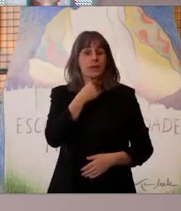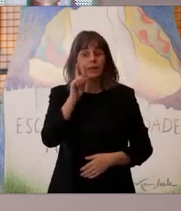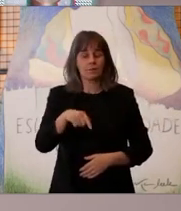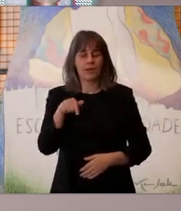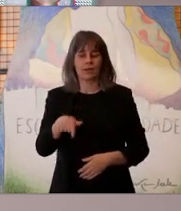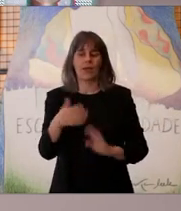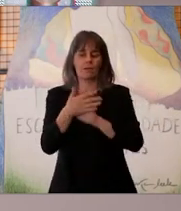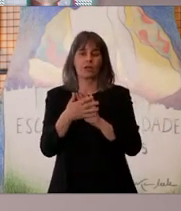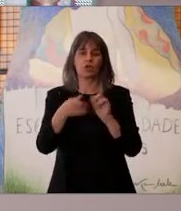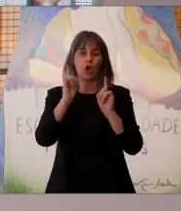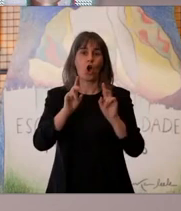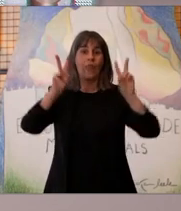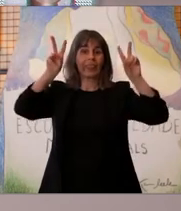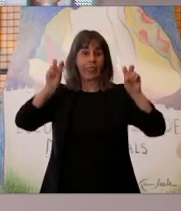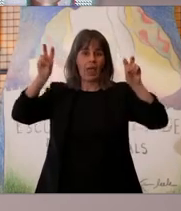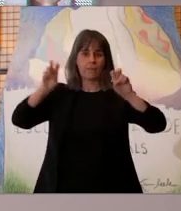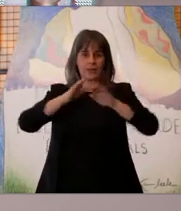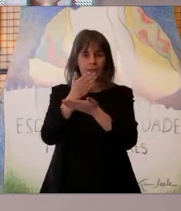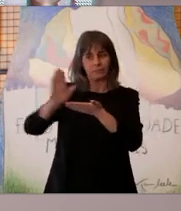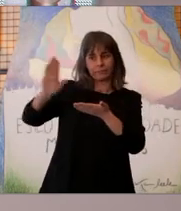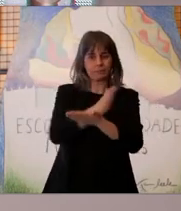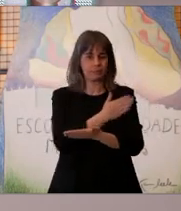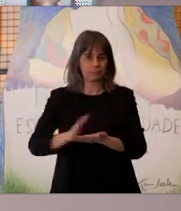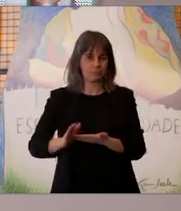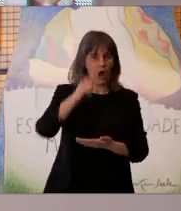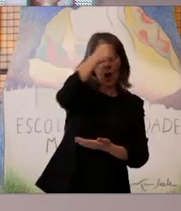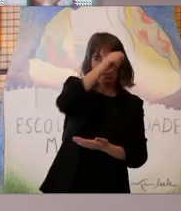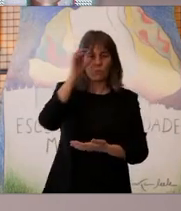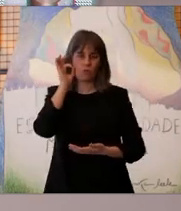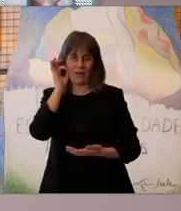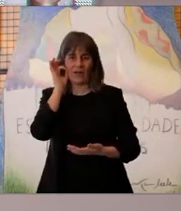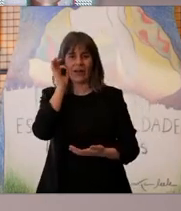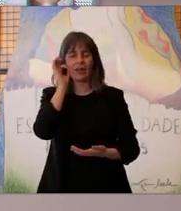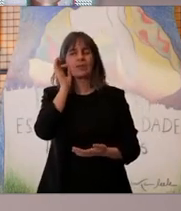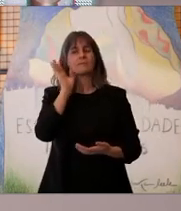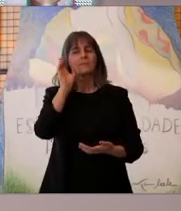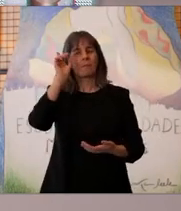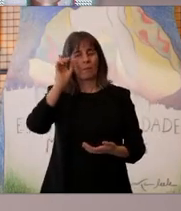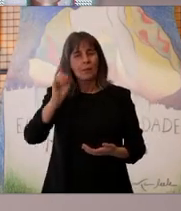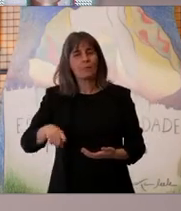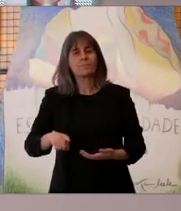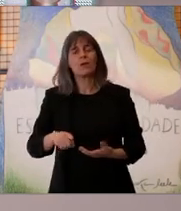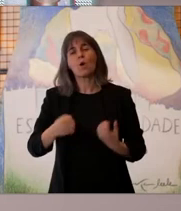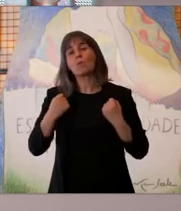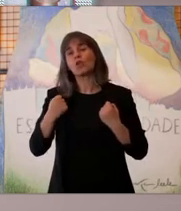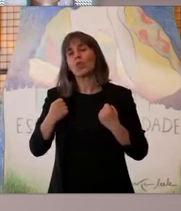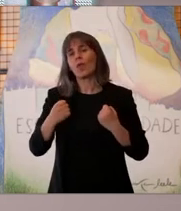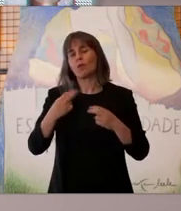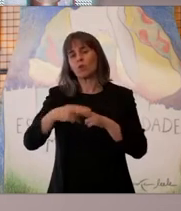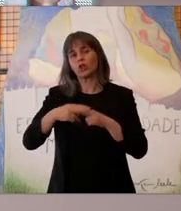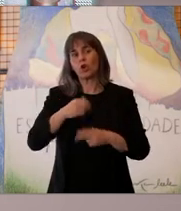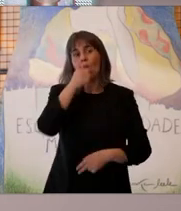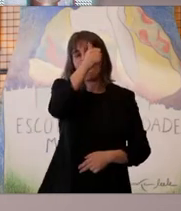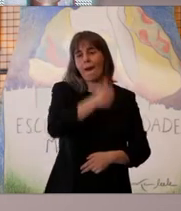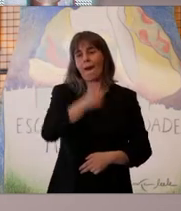temática sino también de cómo qué potencial político tiene cada una porque es